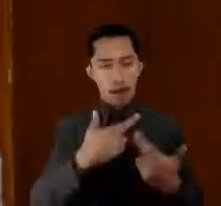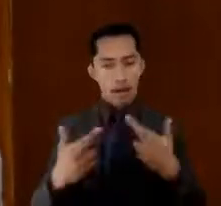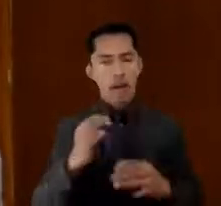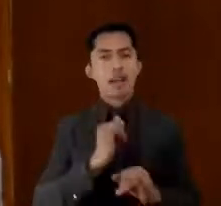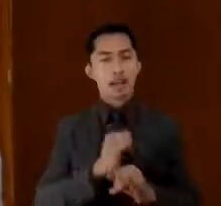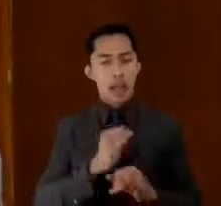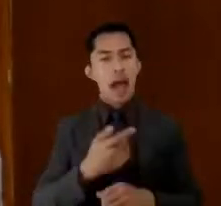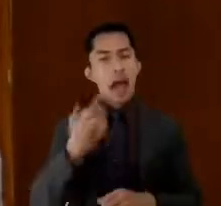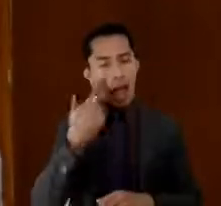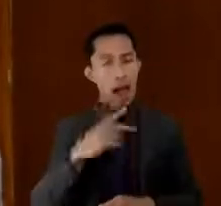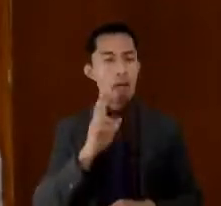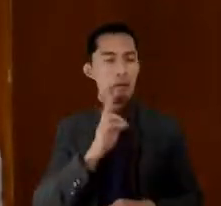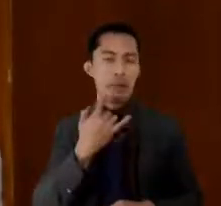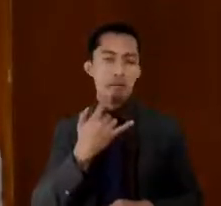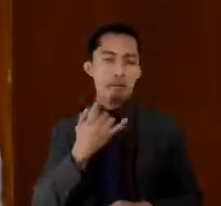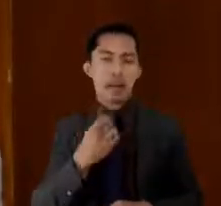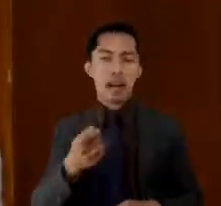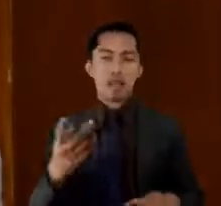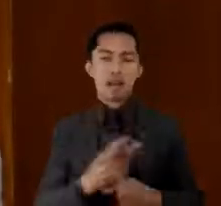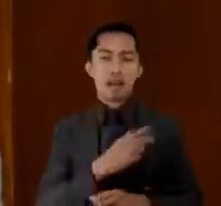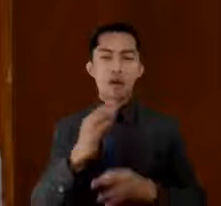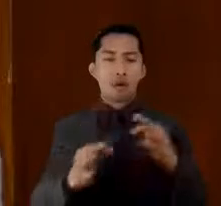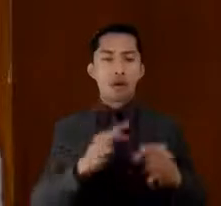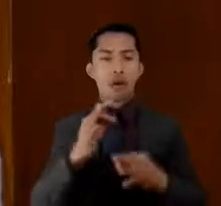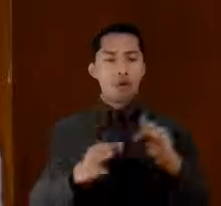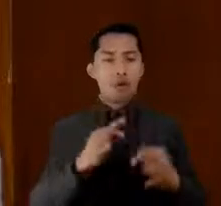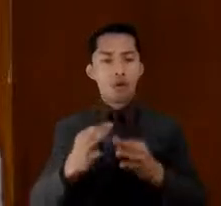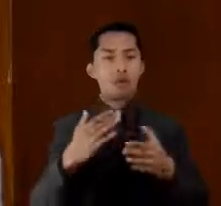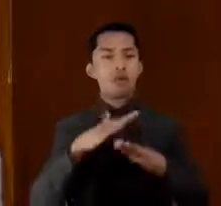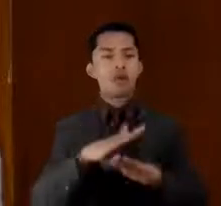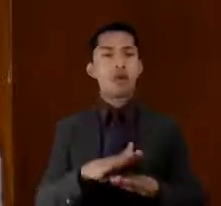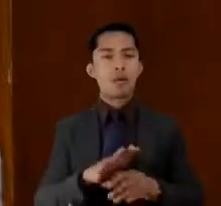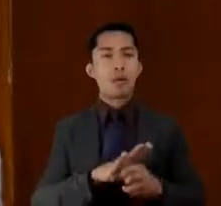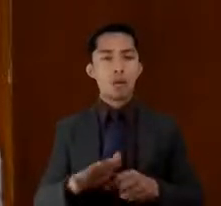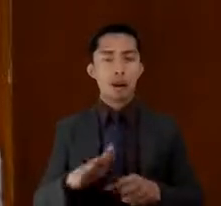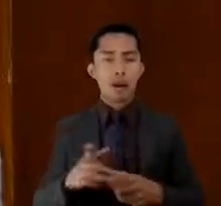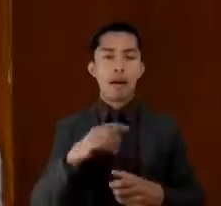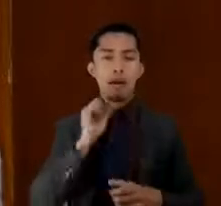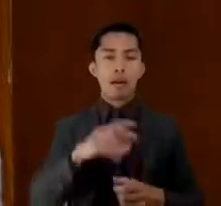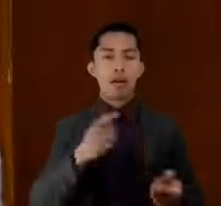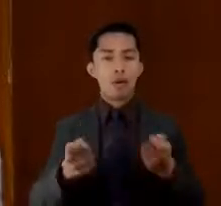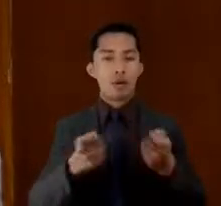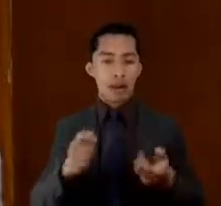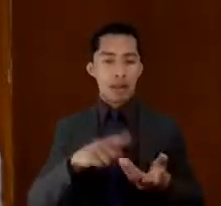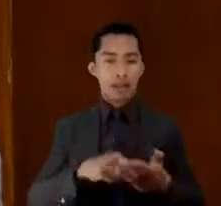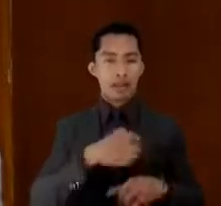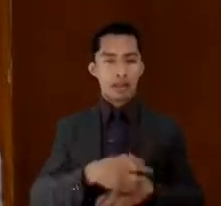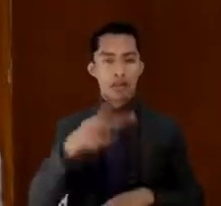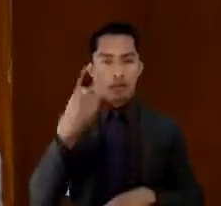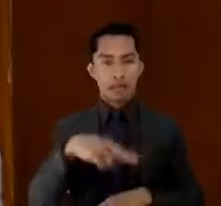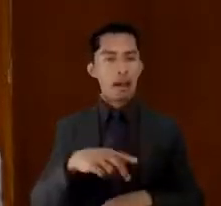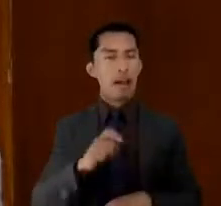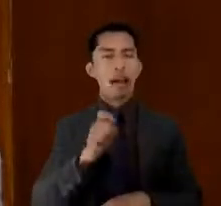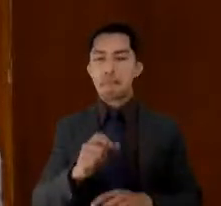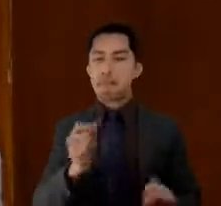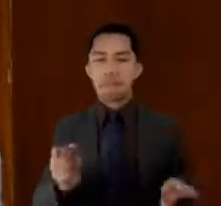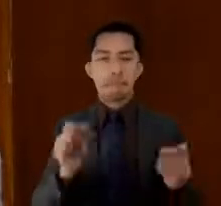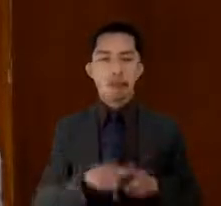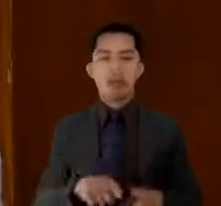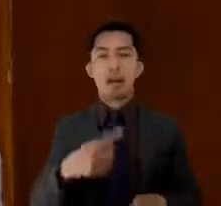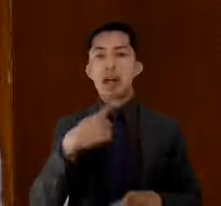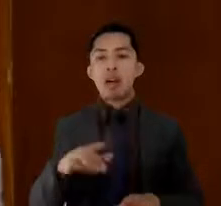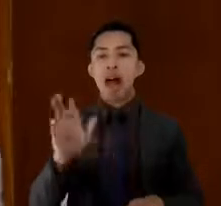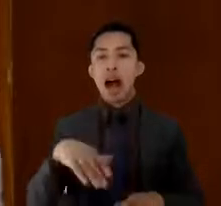para ubicar que todas las noticias relacionadas con el manejo de la basura en el Estado de México hacen referencia a la denuncia de